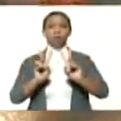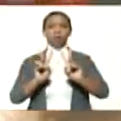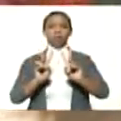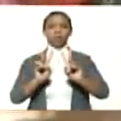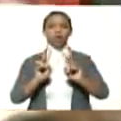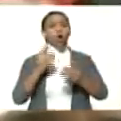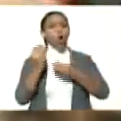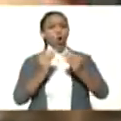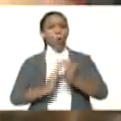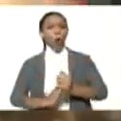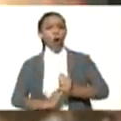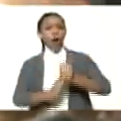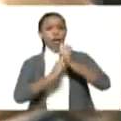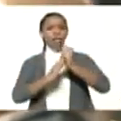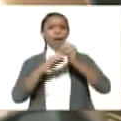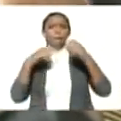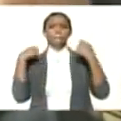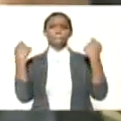como líder popular,